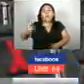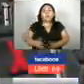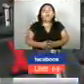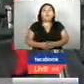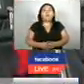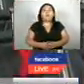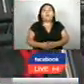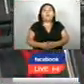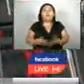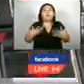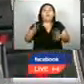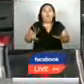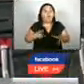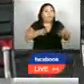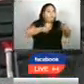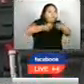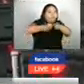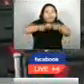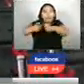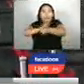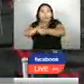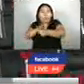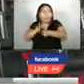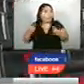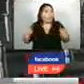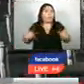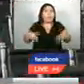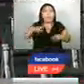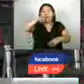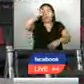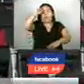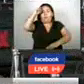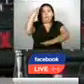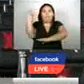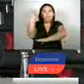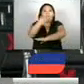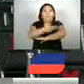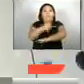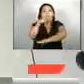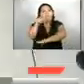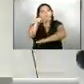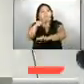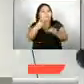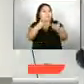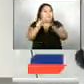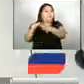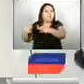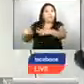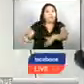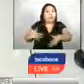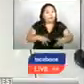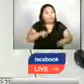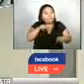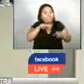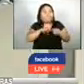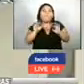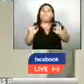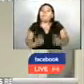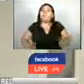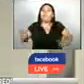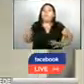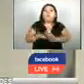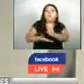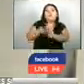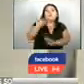El manejo de la pandemia, fluidez en aduanas y la realización de eventos de escala mundial son uno de los factores que favorecen a El